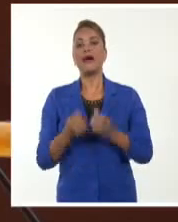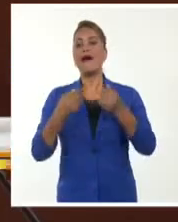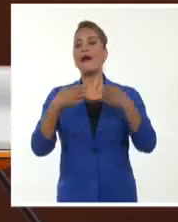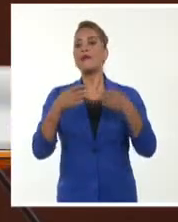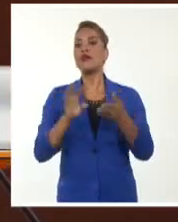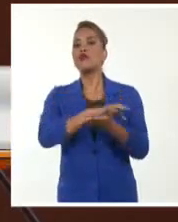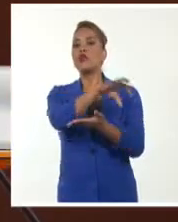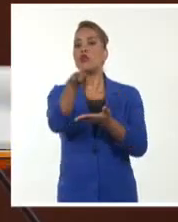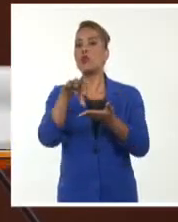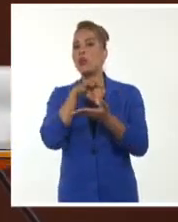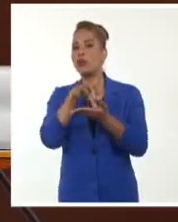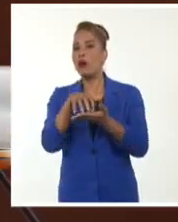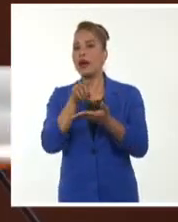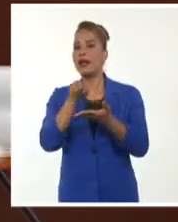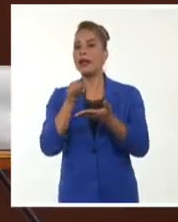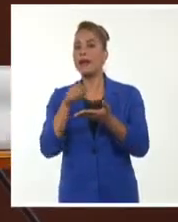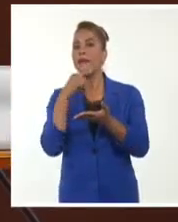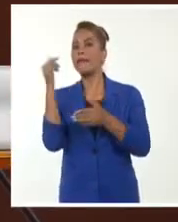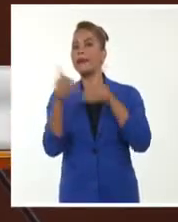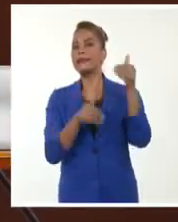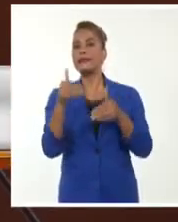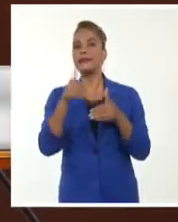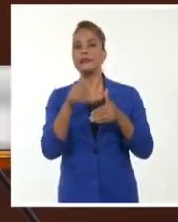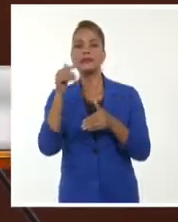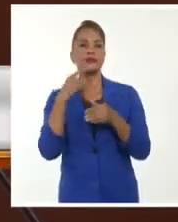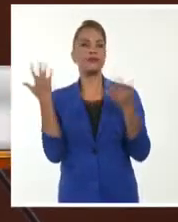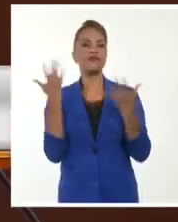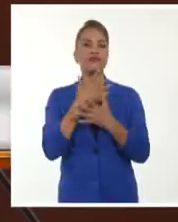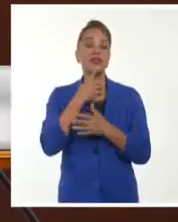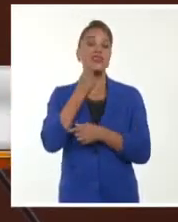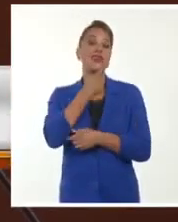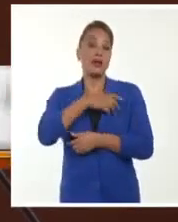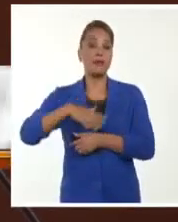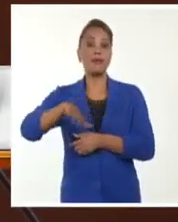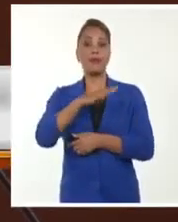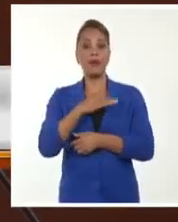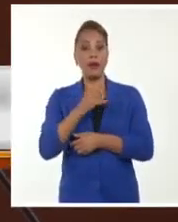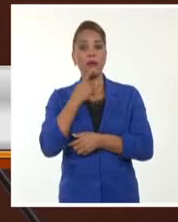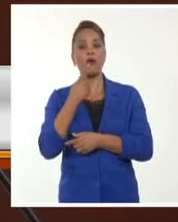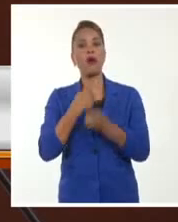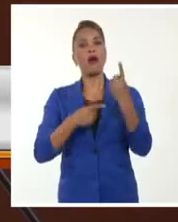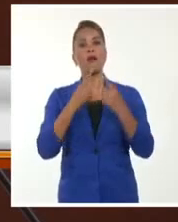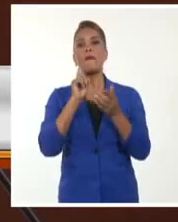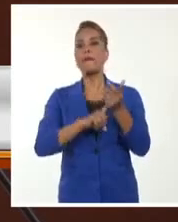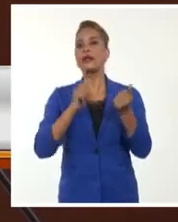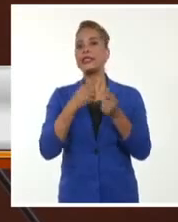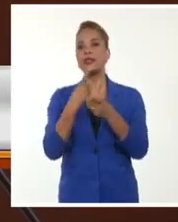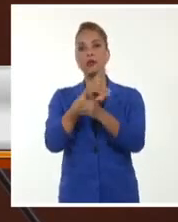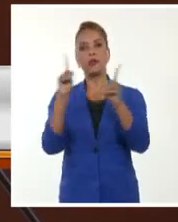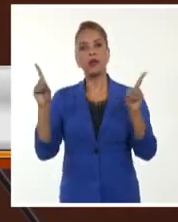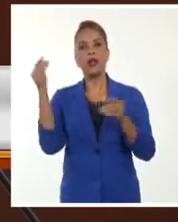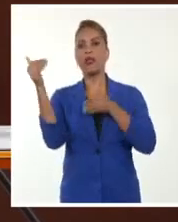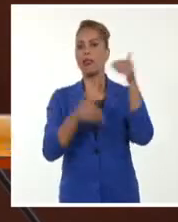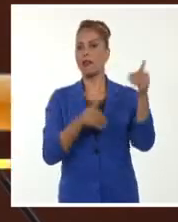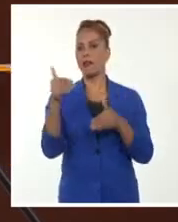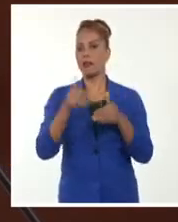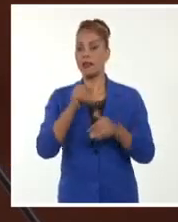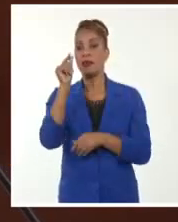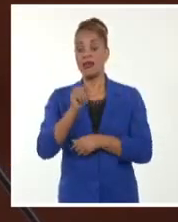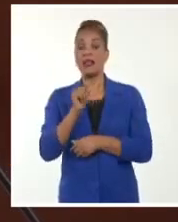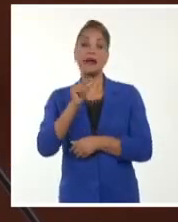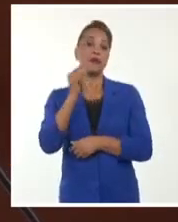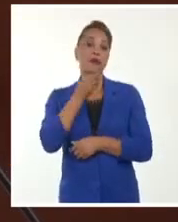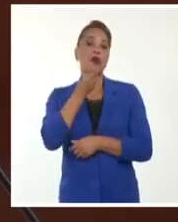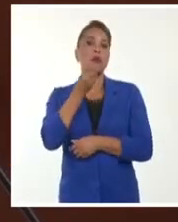venido consolidando, que son espacios de participación como expresión de un partido más democrático, más participativo, donde se puede